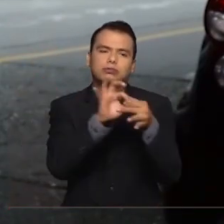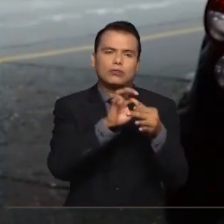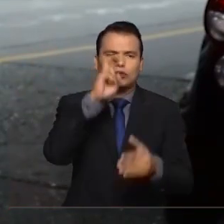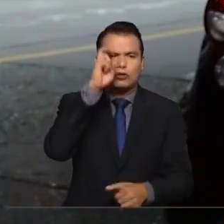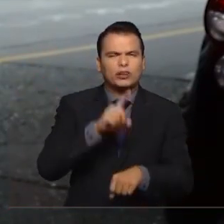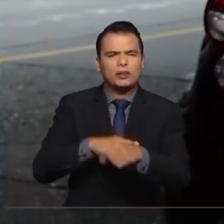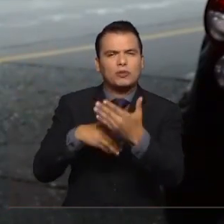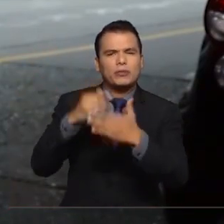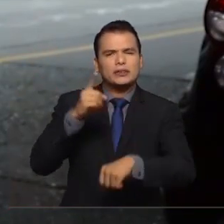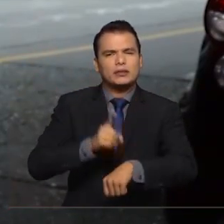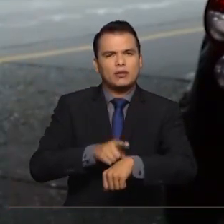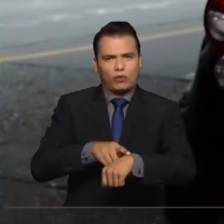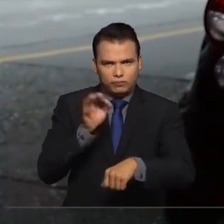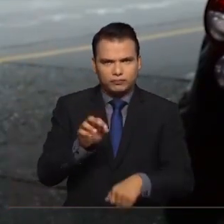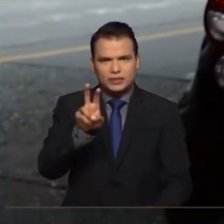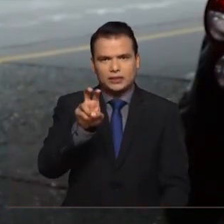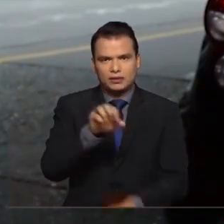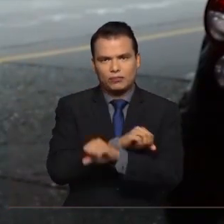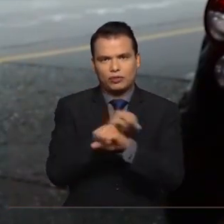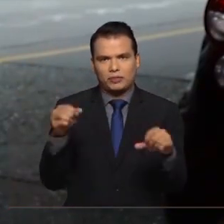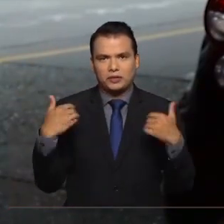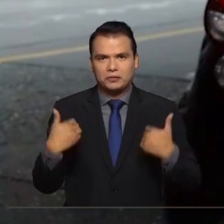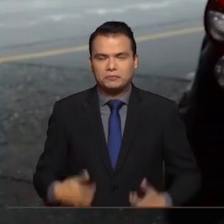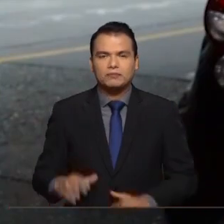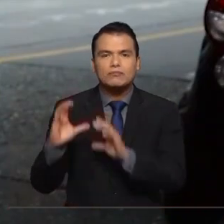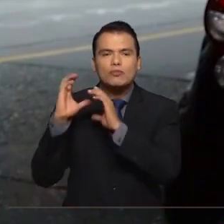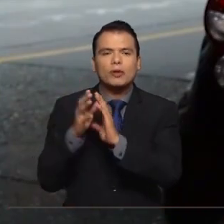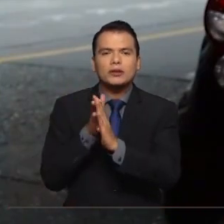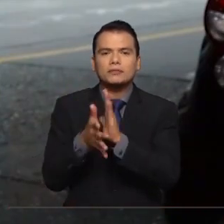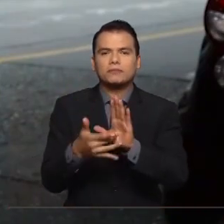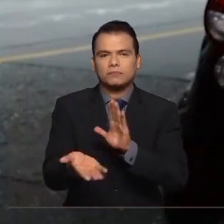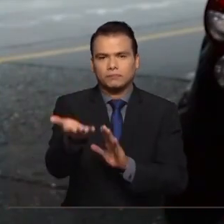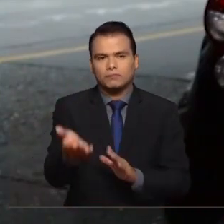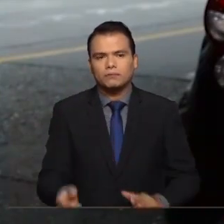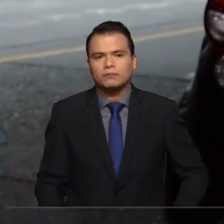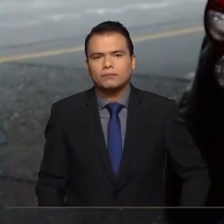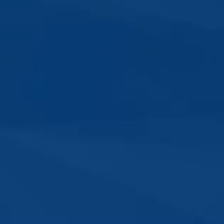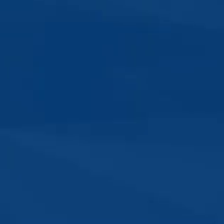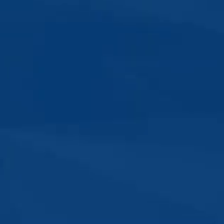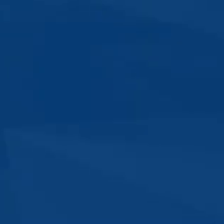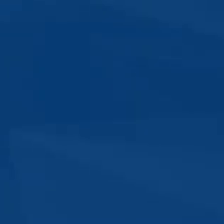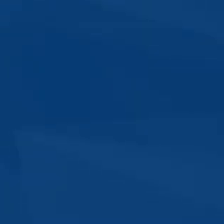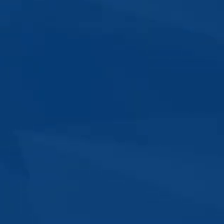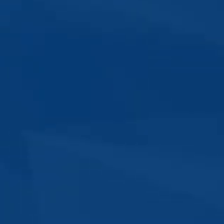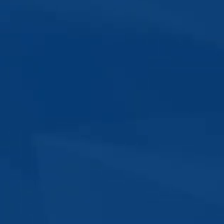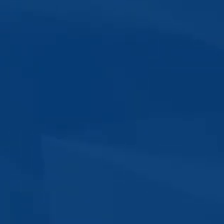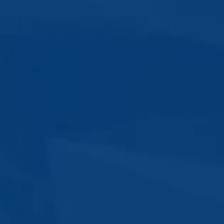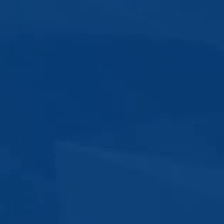7 de la mañana. Desde Popayán, Juan Pablo Velasco, Telepacífico Noticias.